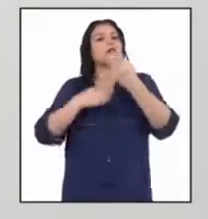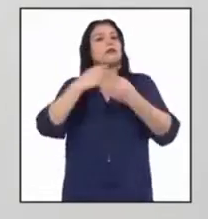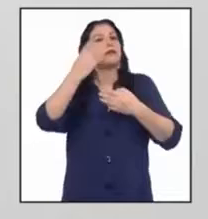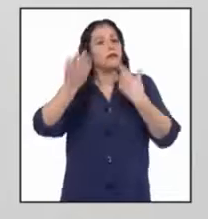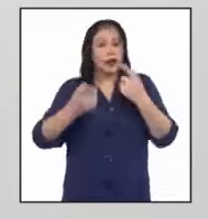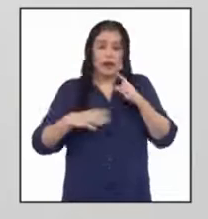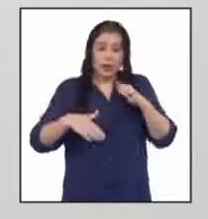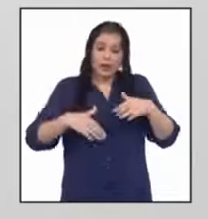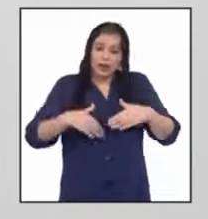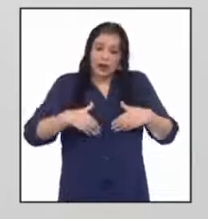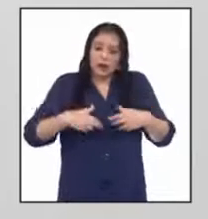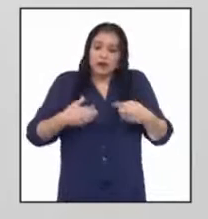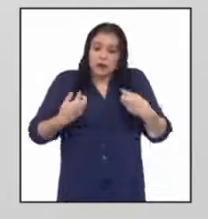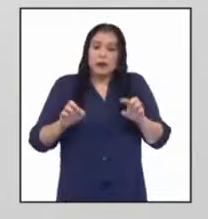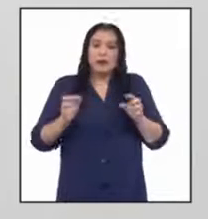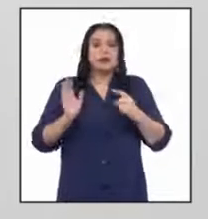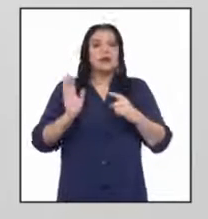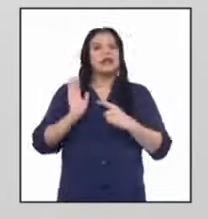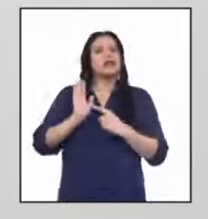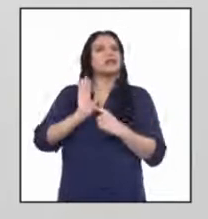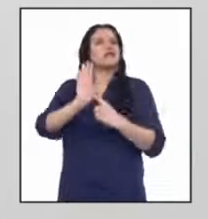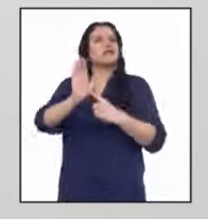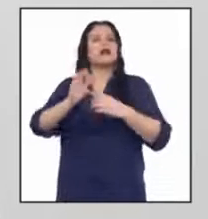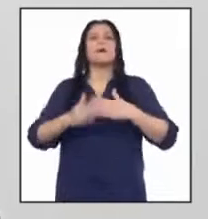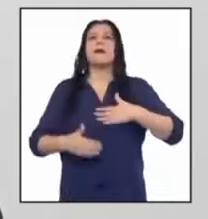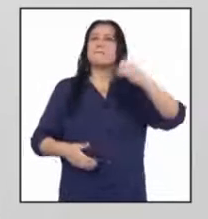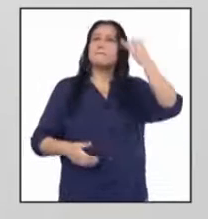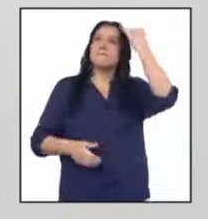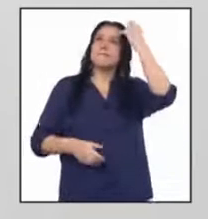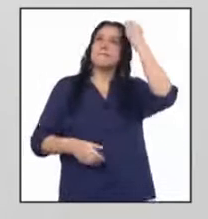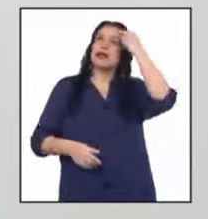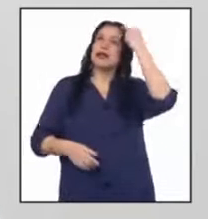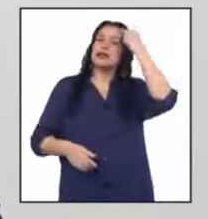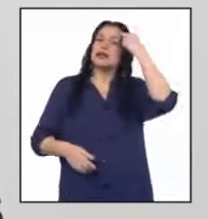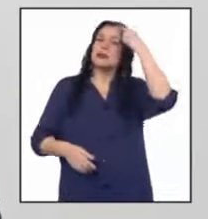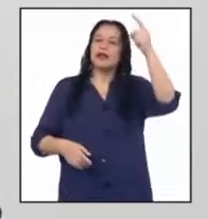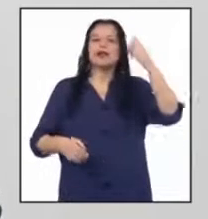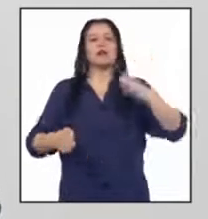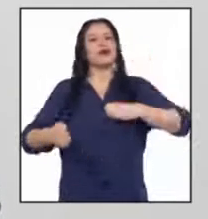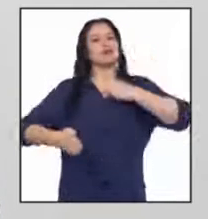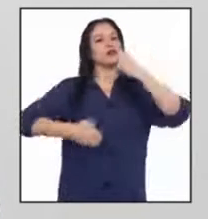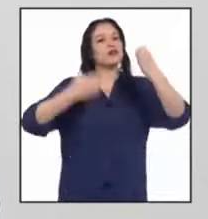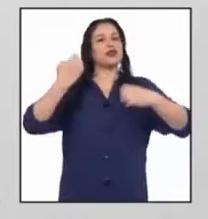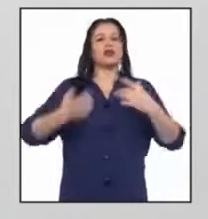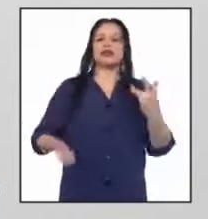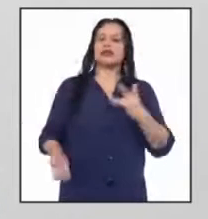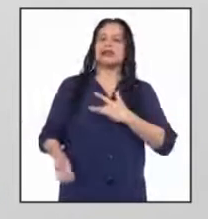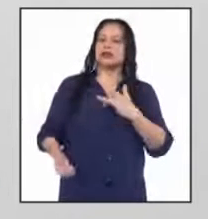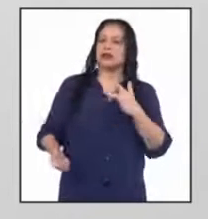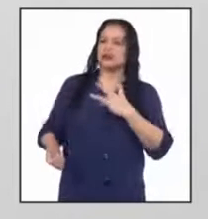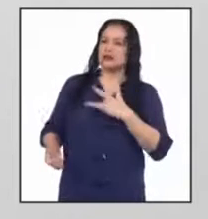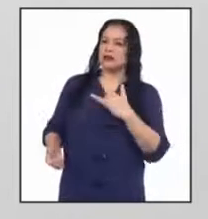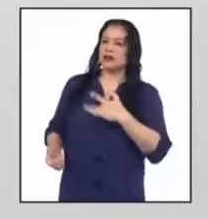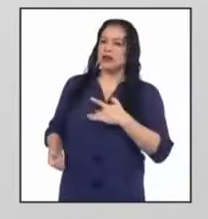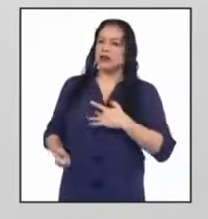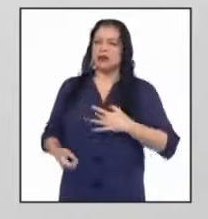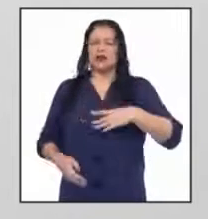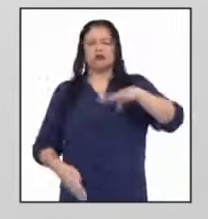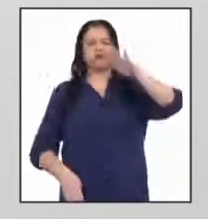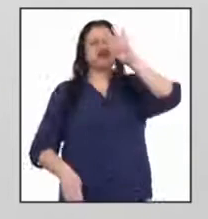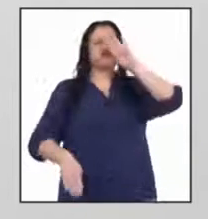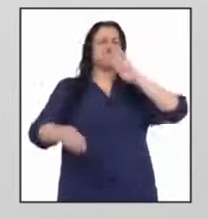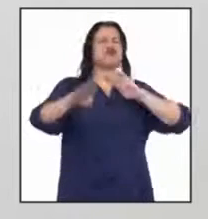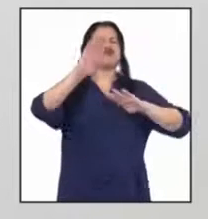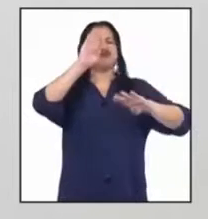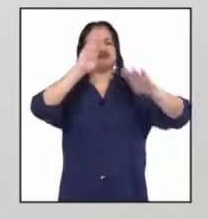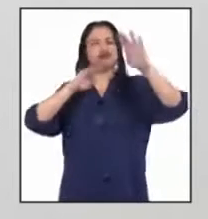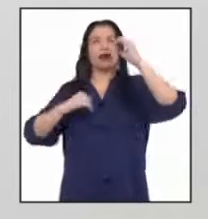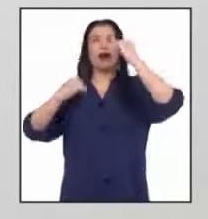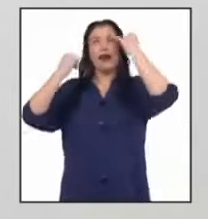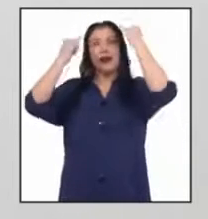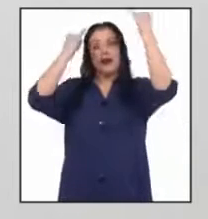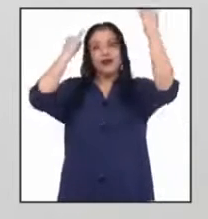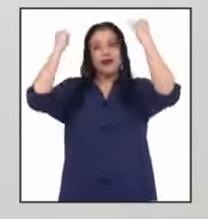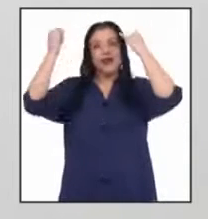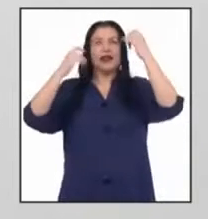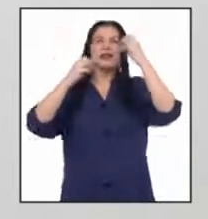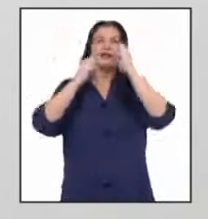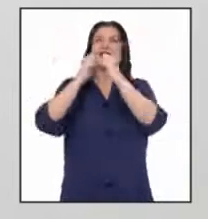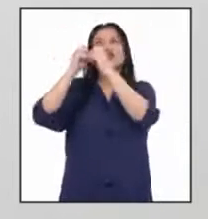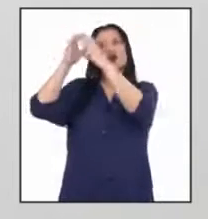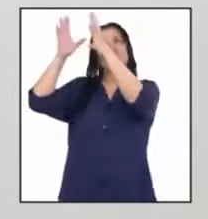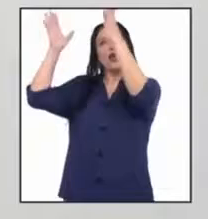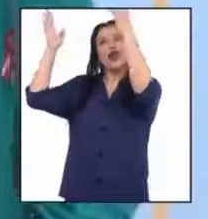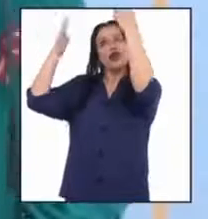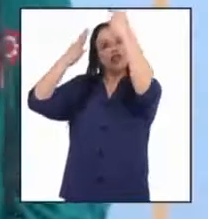sirve para expresar nuestros pensamientos, emociones, sentimientos, frustraciones, ideas,